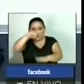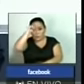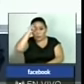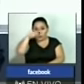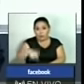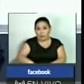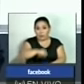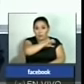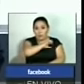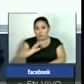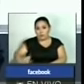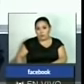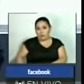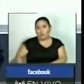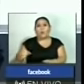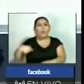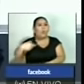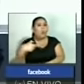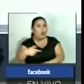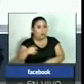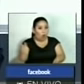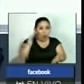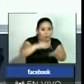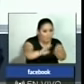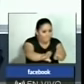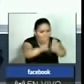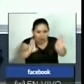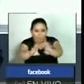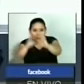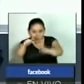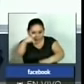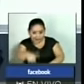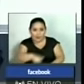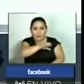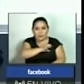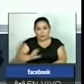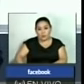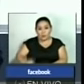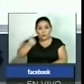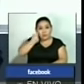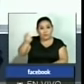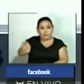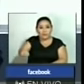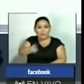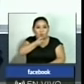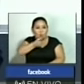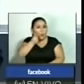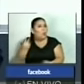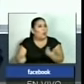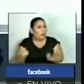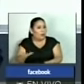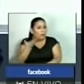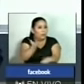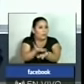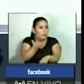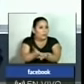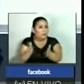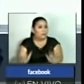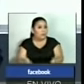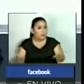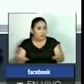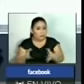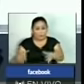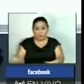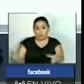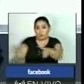país y cuándo será la reapertura de los negocios en El Salvador, en el siguiente informe entérese de la propuesta que están trabajando tanto el